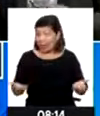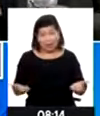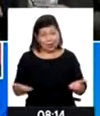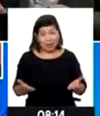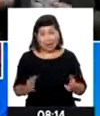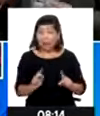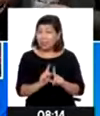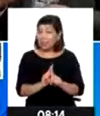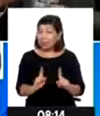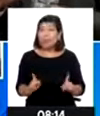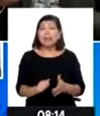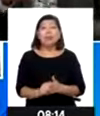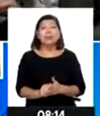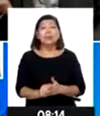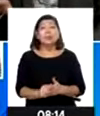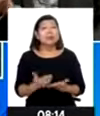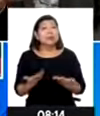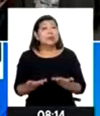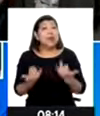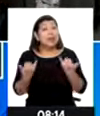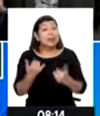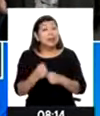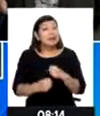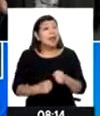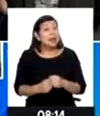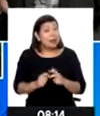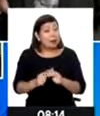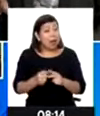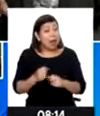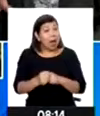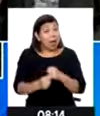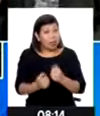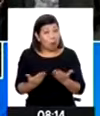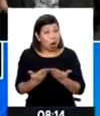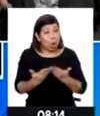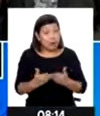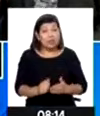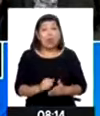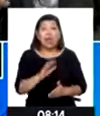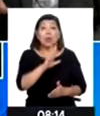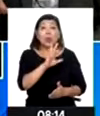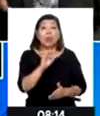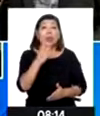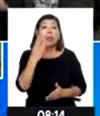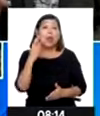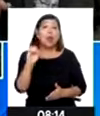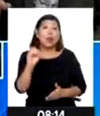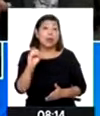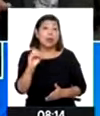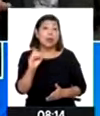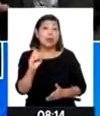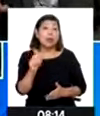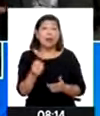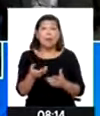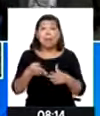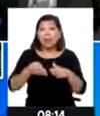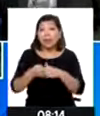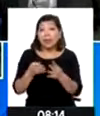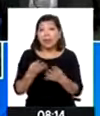hemos detectado también que teníamos para este año, al inicio del año escolar, 540 privados de